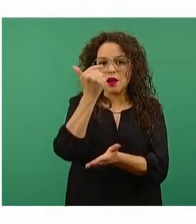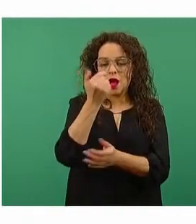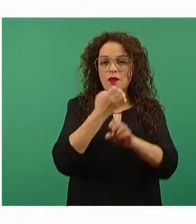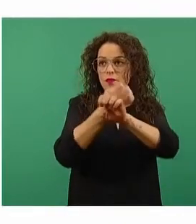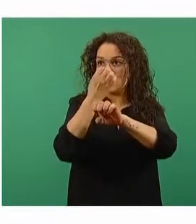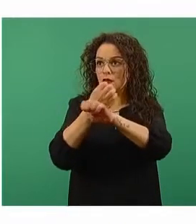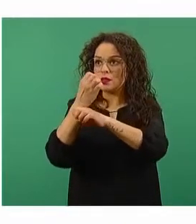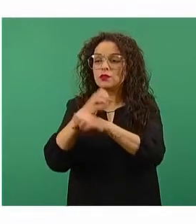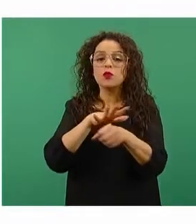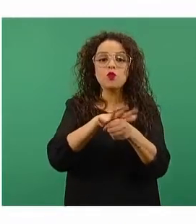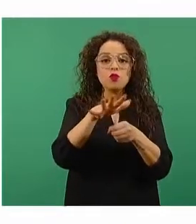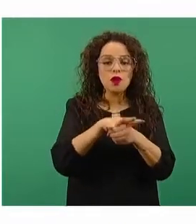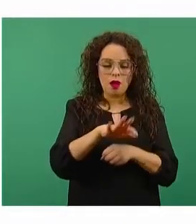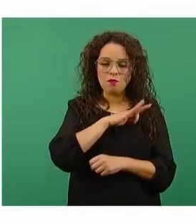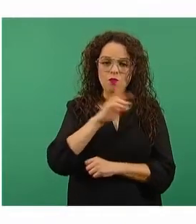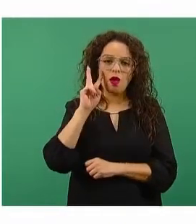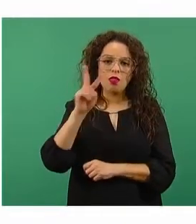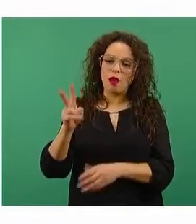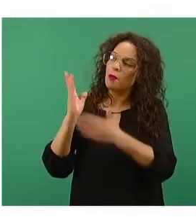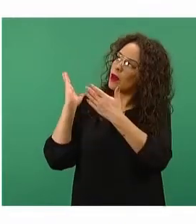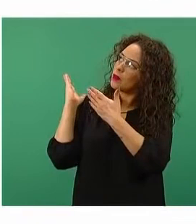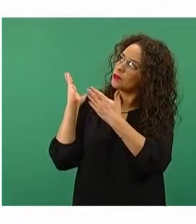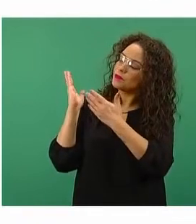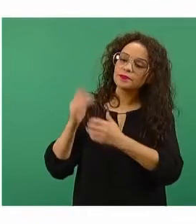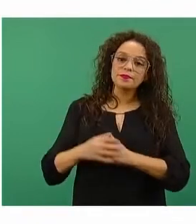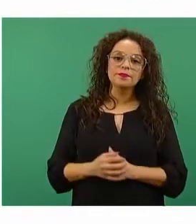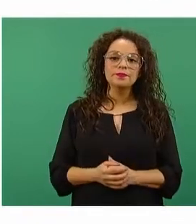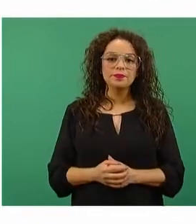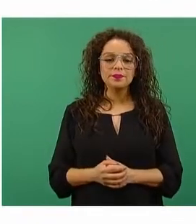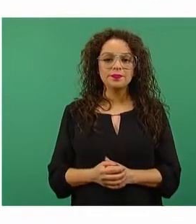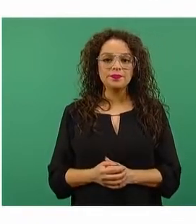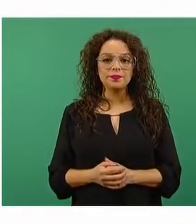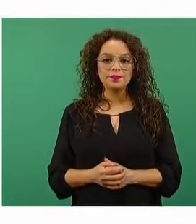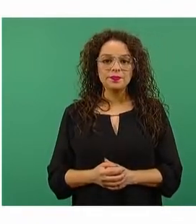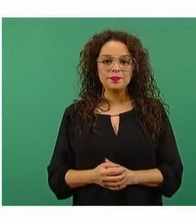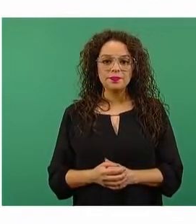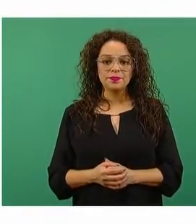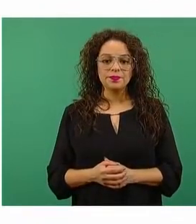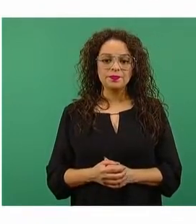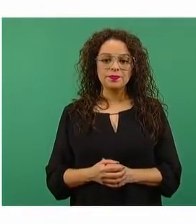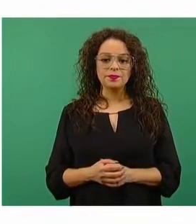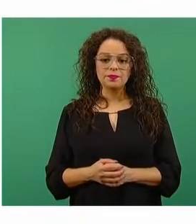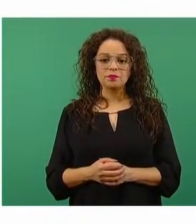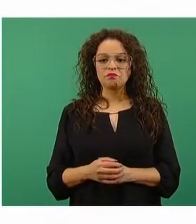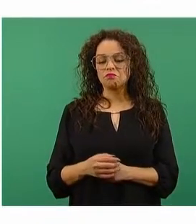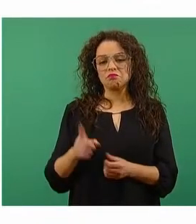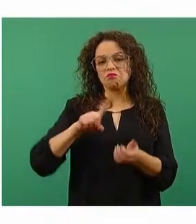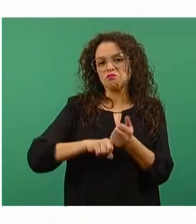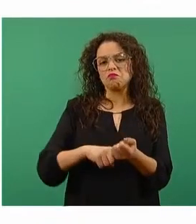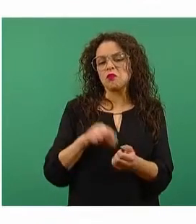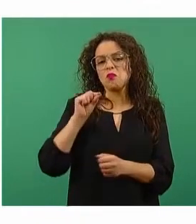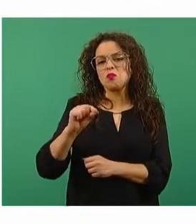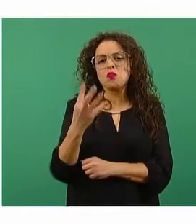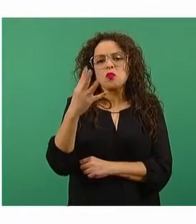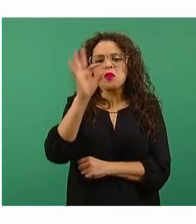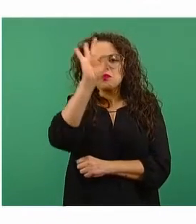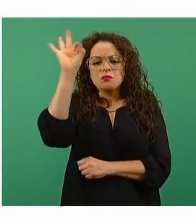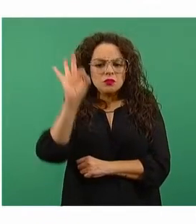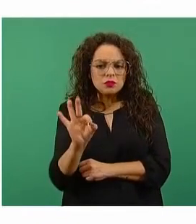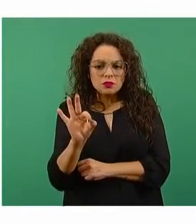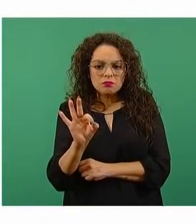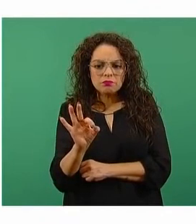entidades federativas en donde éstas se han presentado. 0.4% continúa siendo